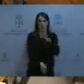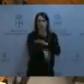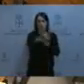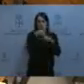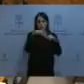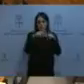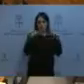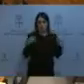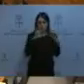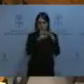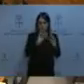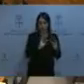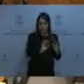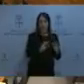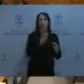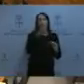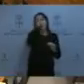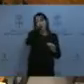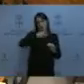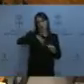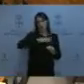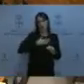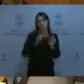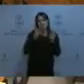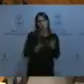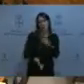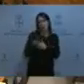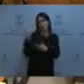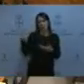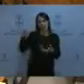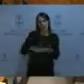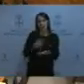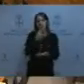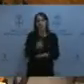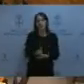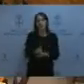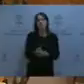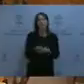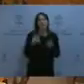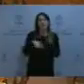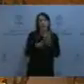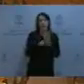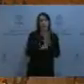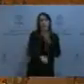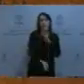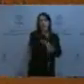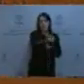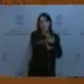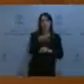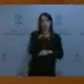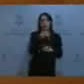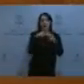nuestro punto de vista, como ya hemos dicho en anteriores ocasiones, no es necesaria una ley de puertos autonómica para llevar a cabo una adecuada